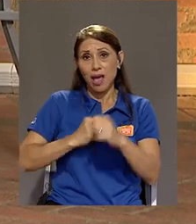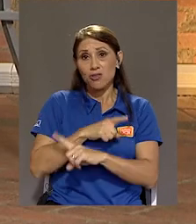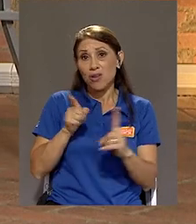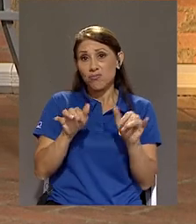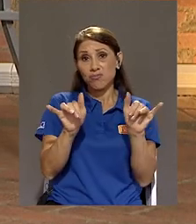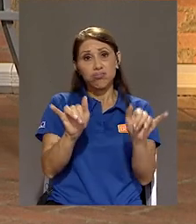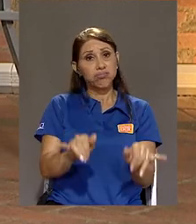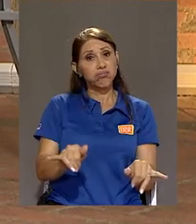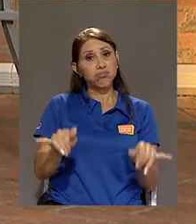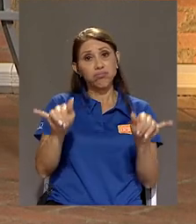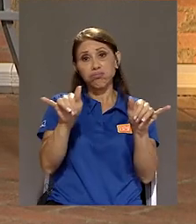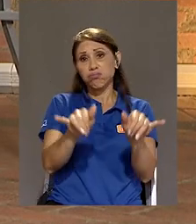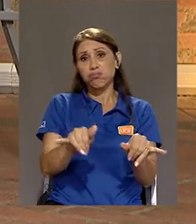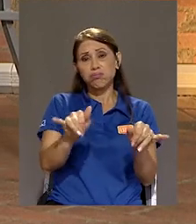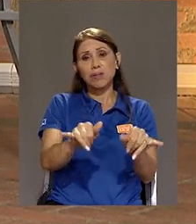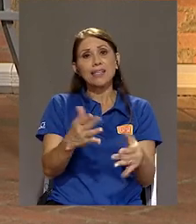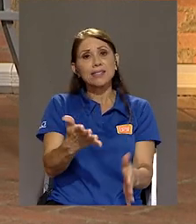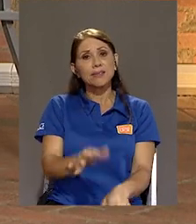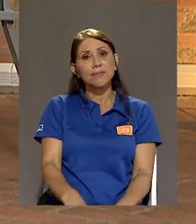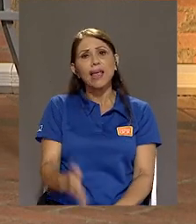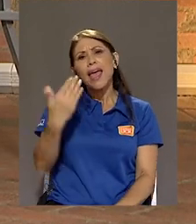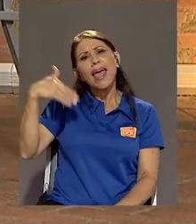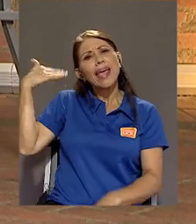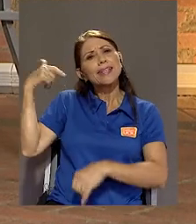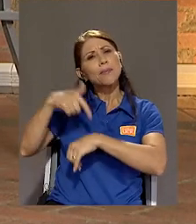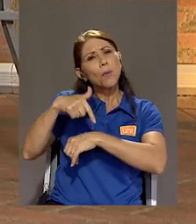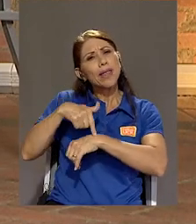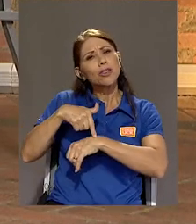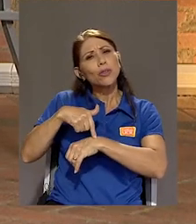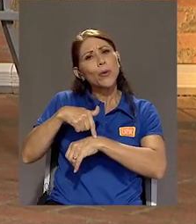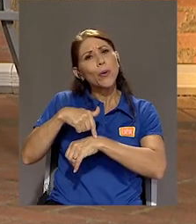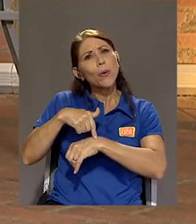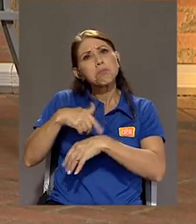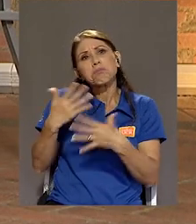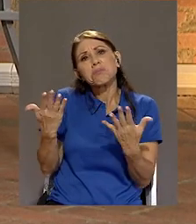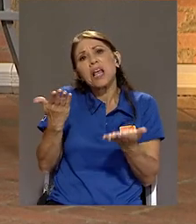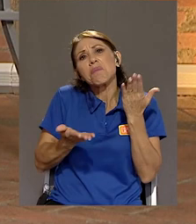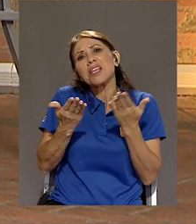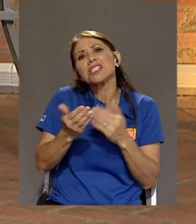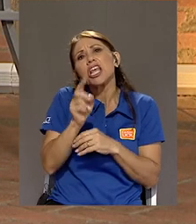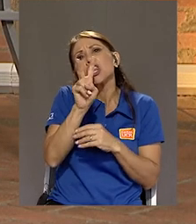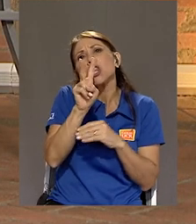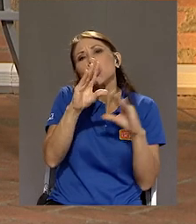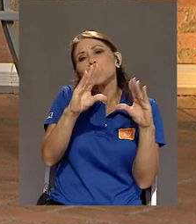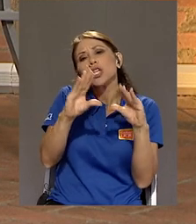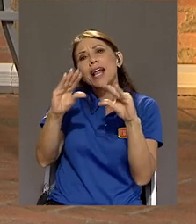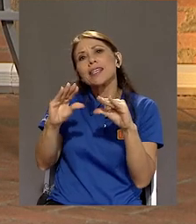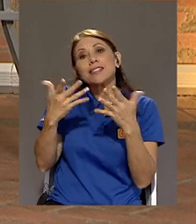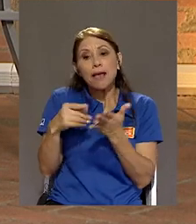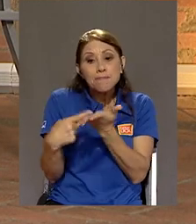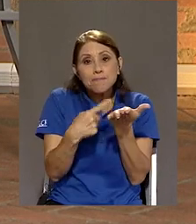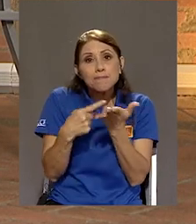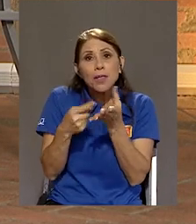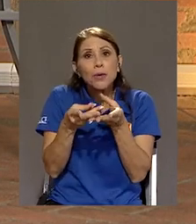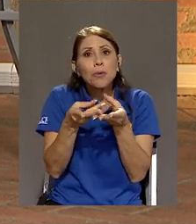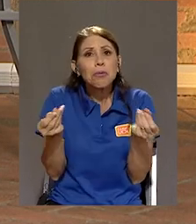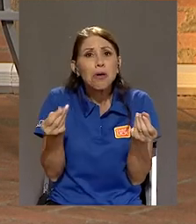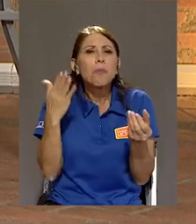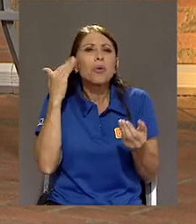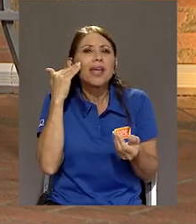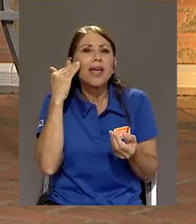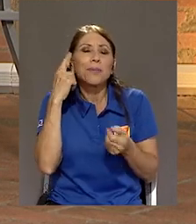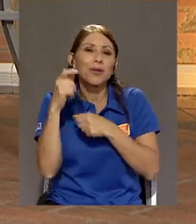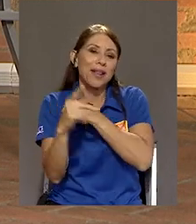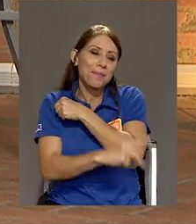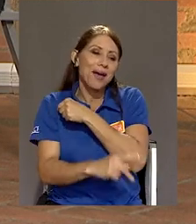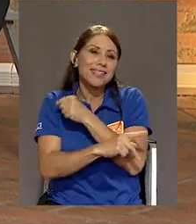Sí, claro. Y claro, en ese momento eran cosas que en un par de tardes salían porque el país era muy